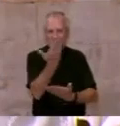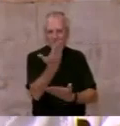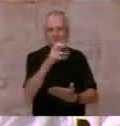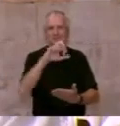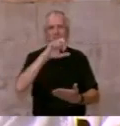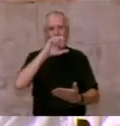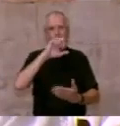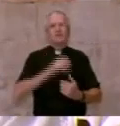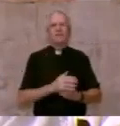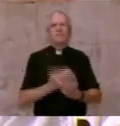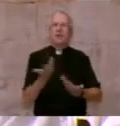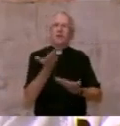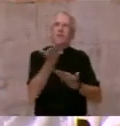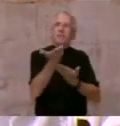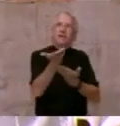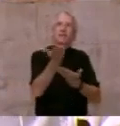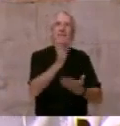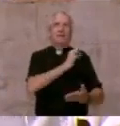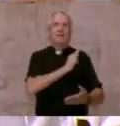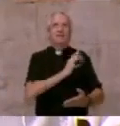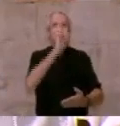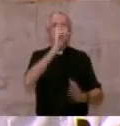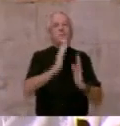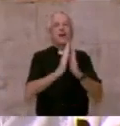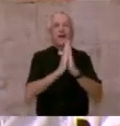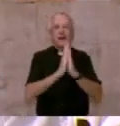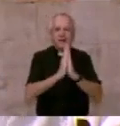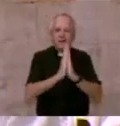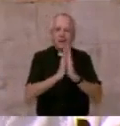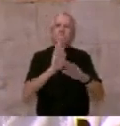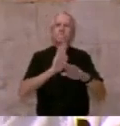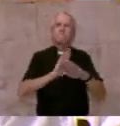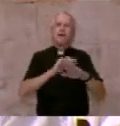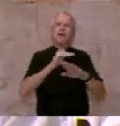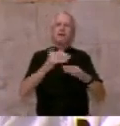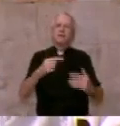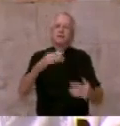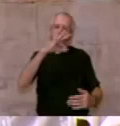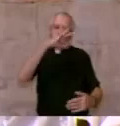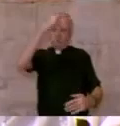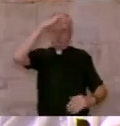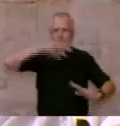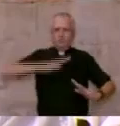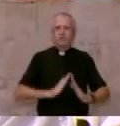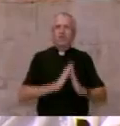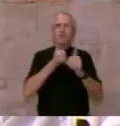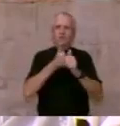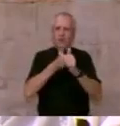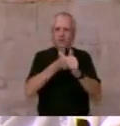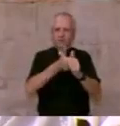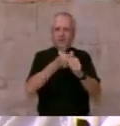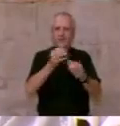para encomendarte al Señor y a rezar para que su Santo Espíritu te